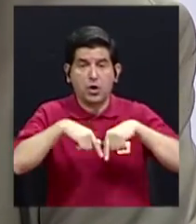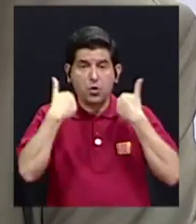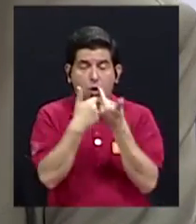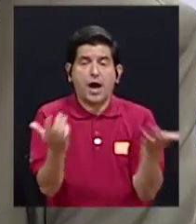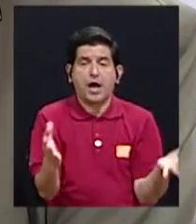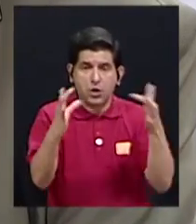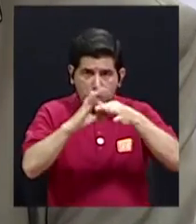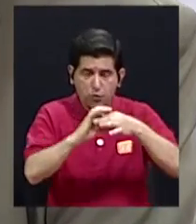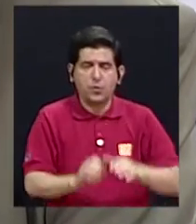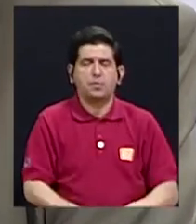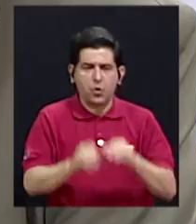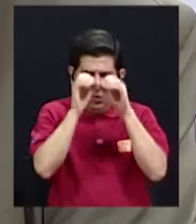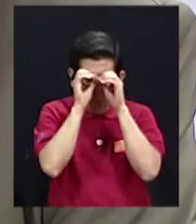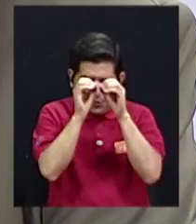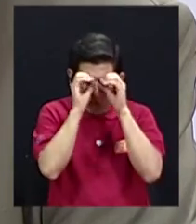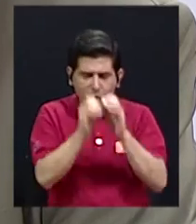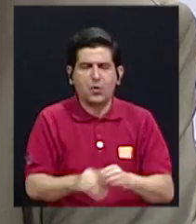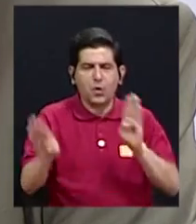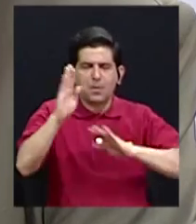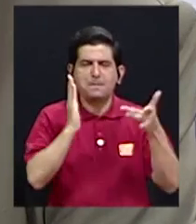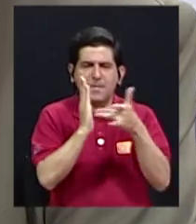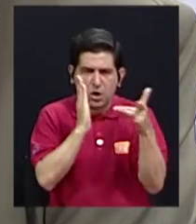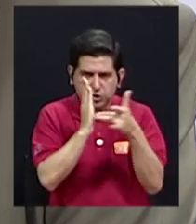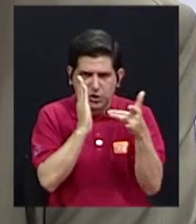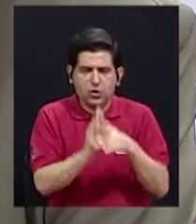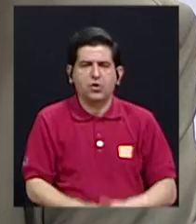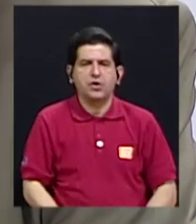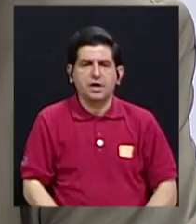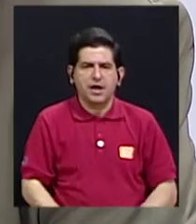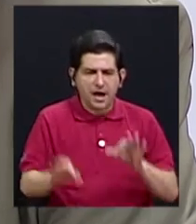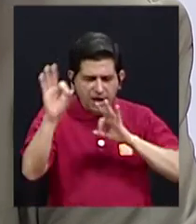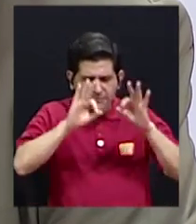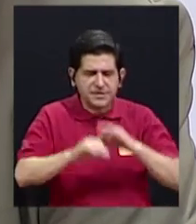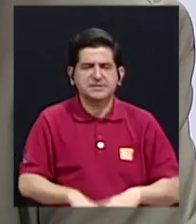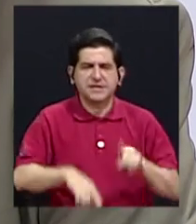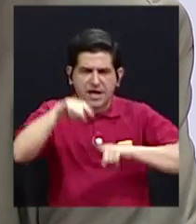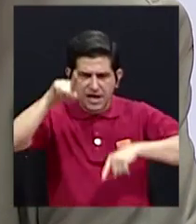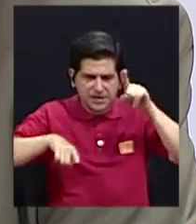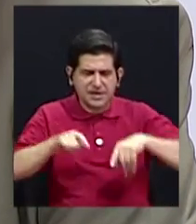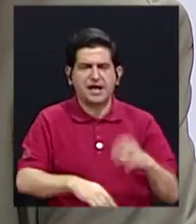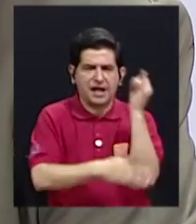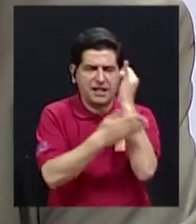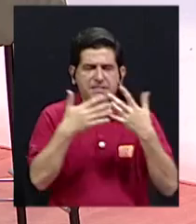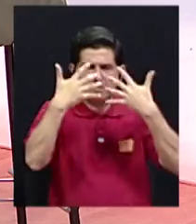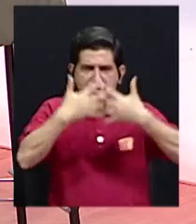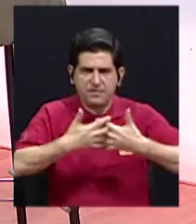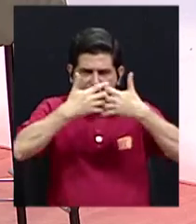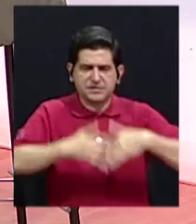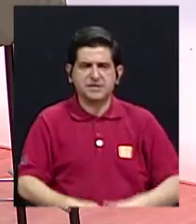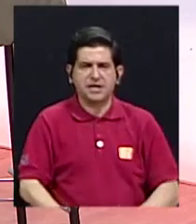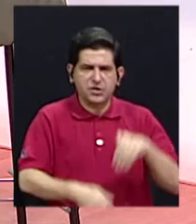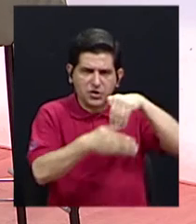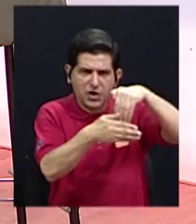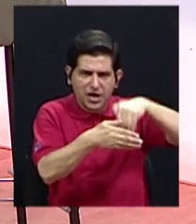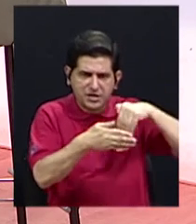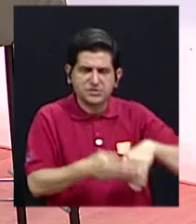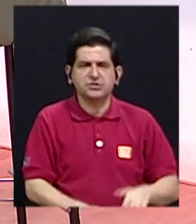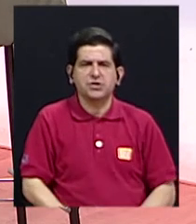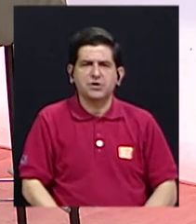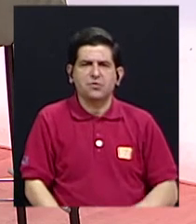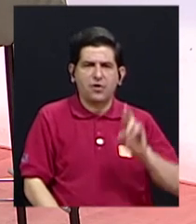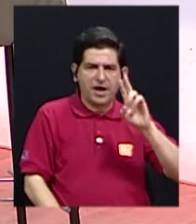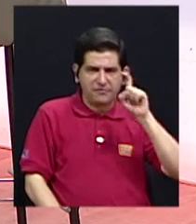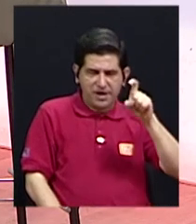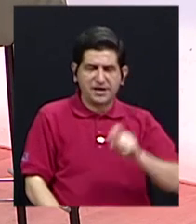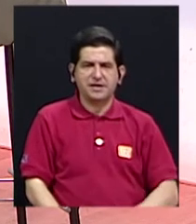se suman microbiología biotecnología física estadística diseño industrial archivística imagenología